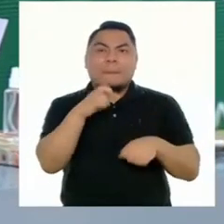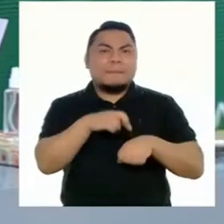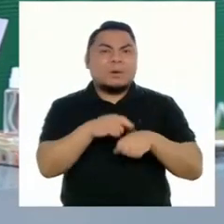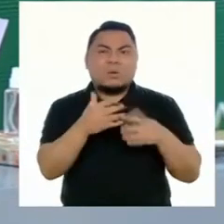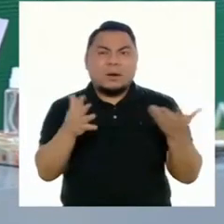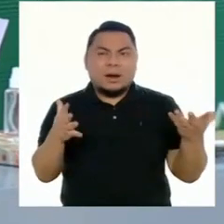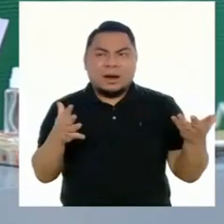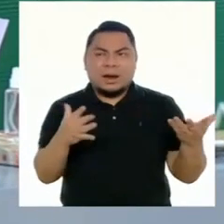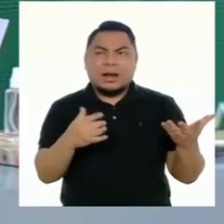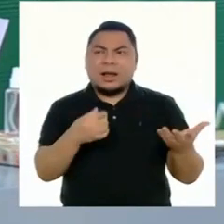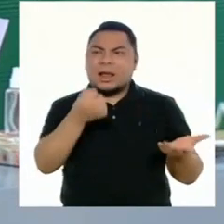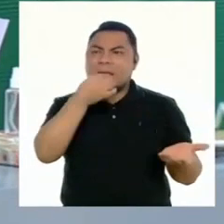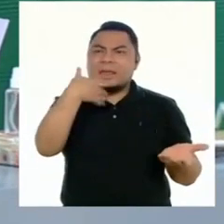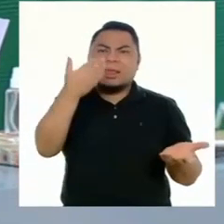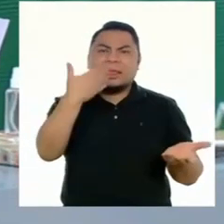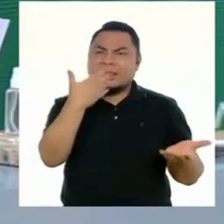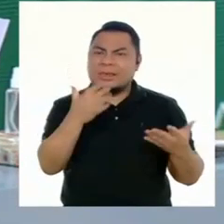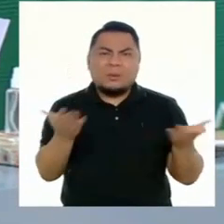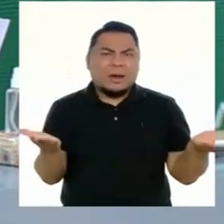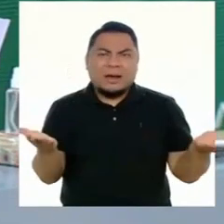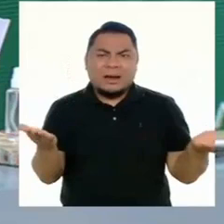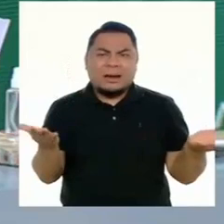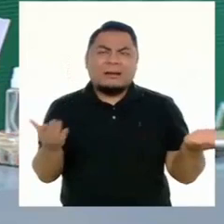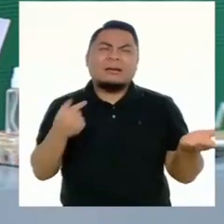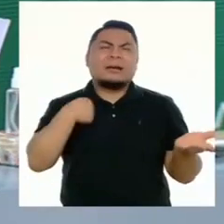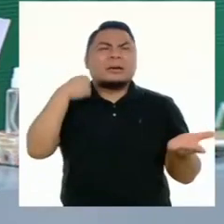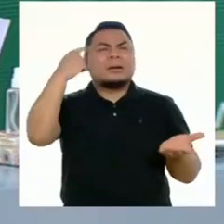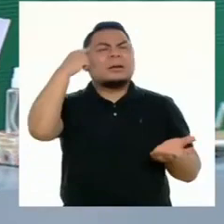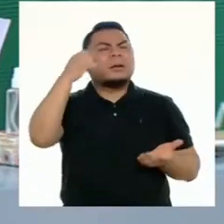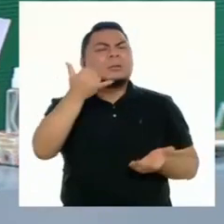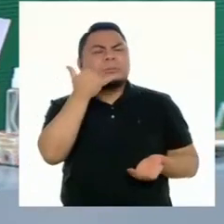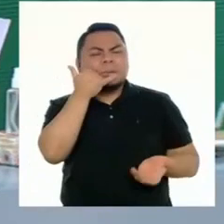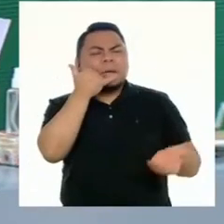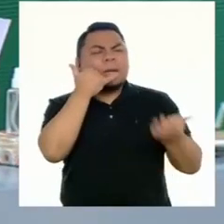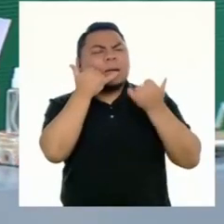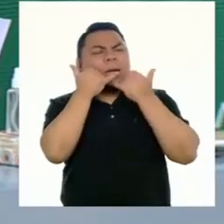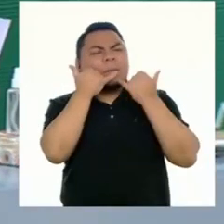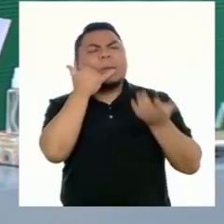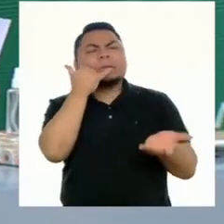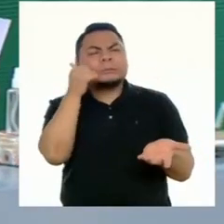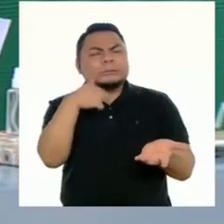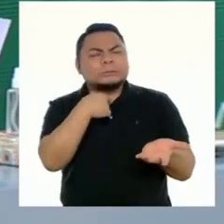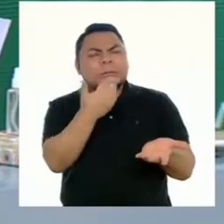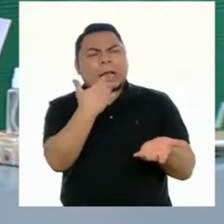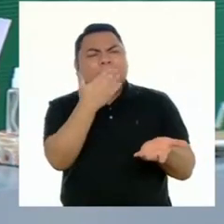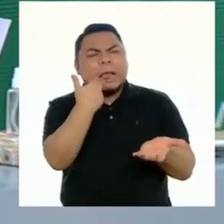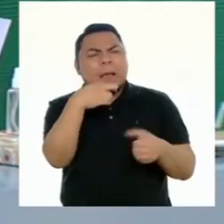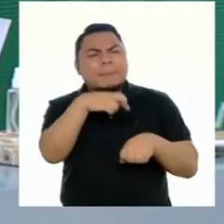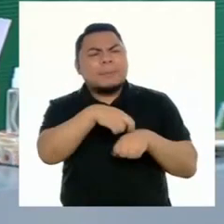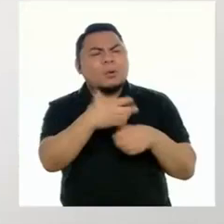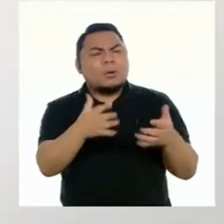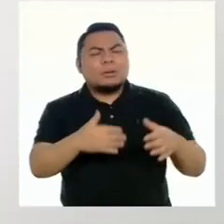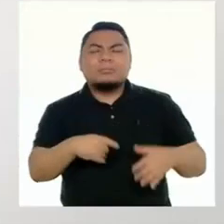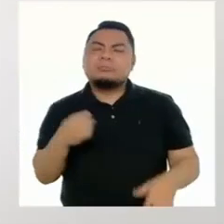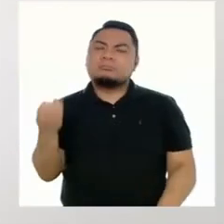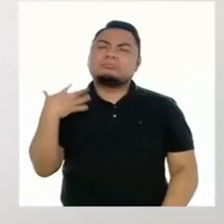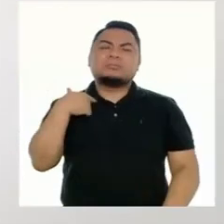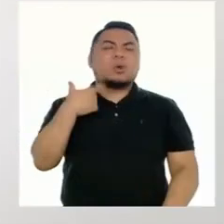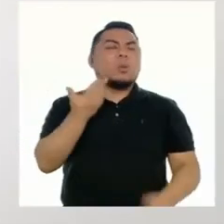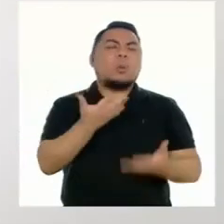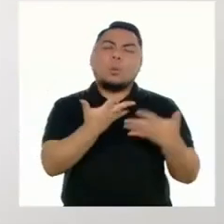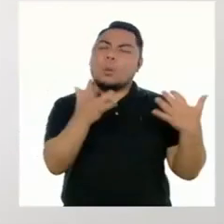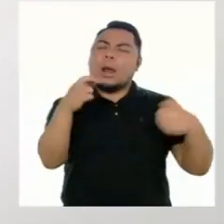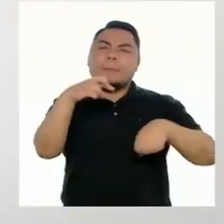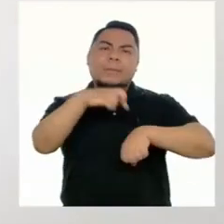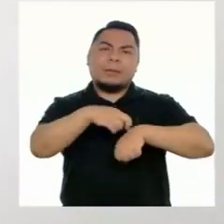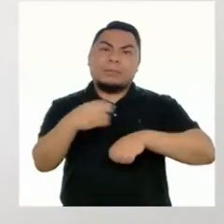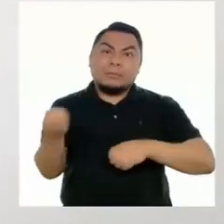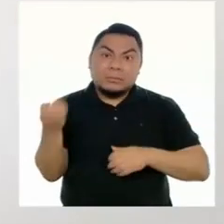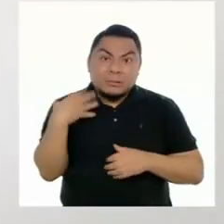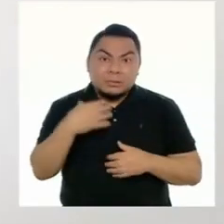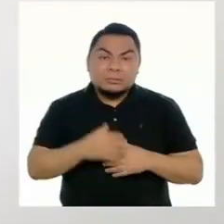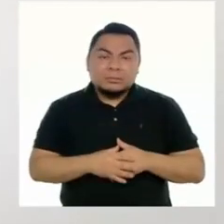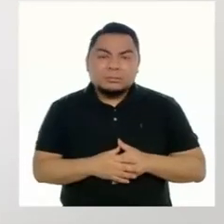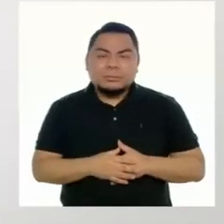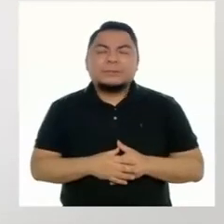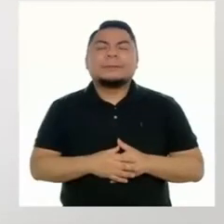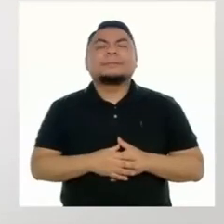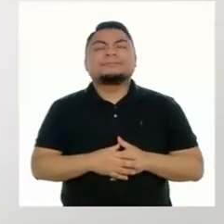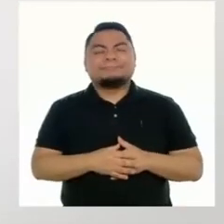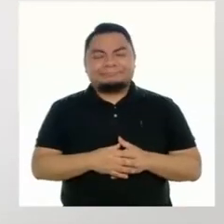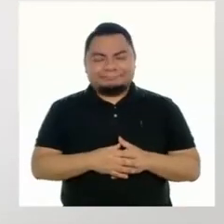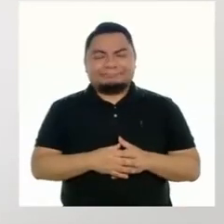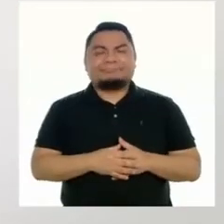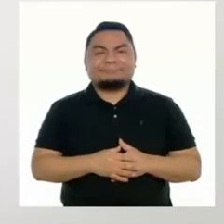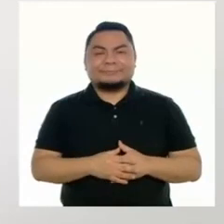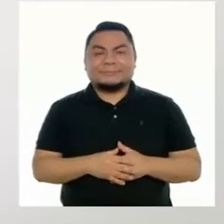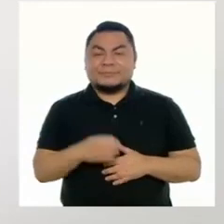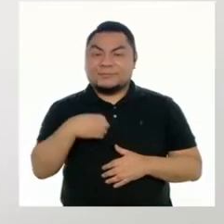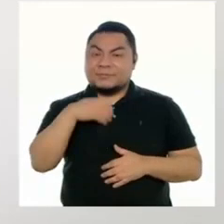ni ají. He llamado para averiguar qué está pasando y me han dicho que no hay papas. Bueno, como ya lo